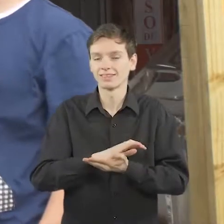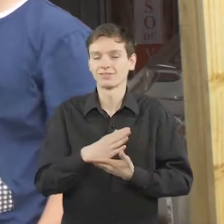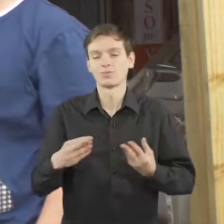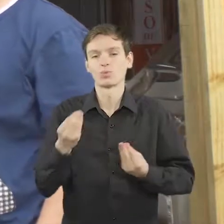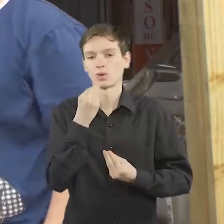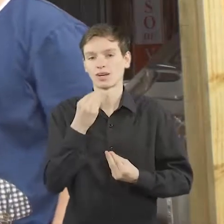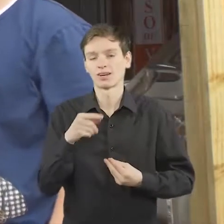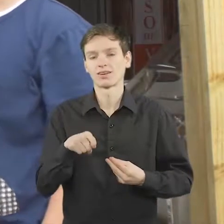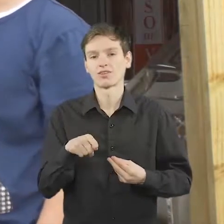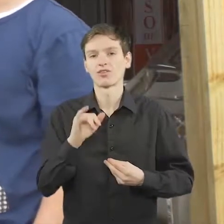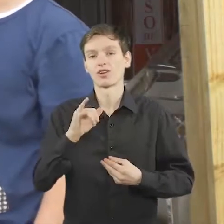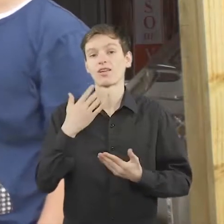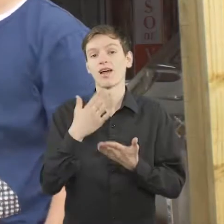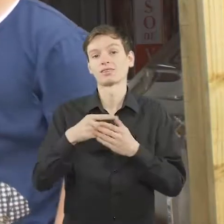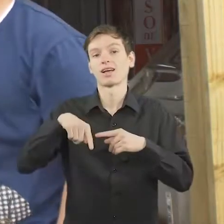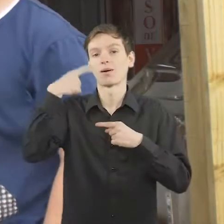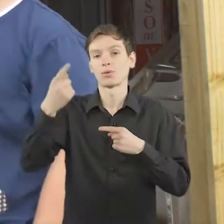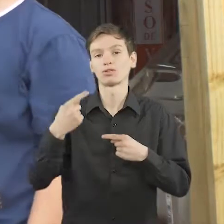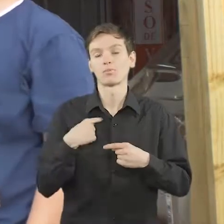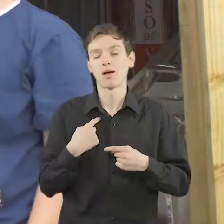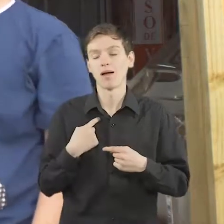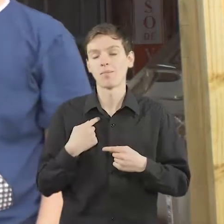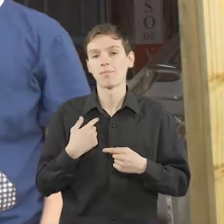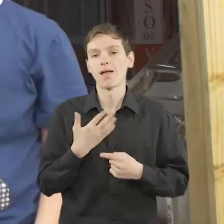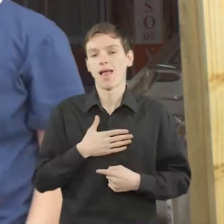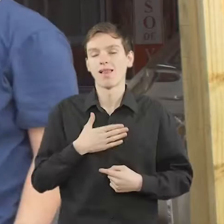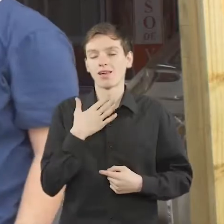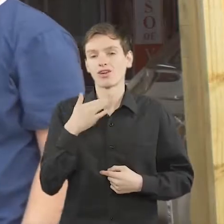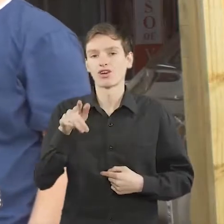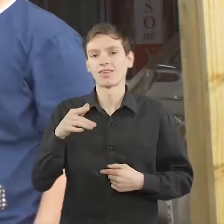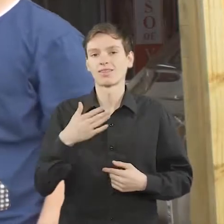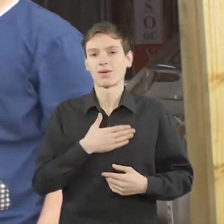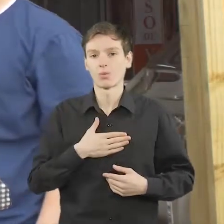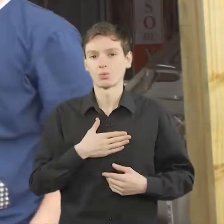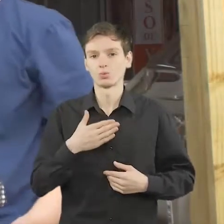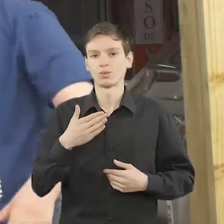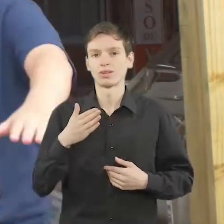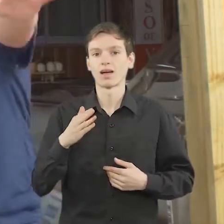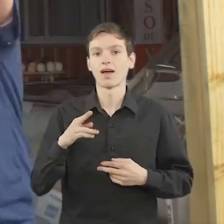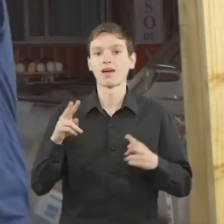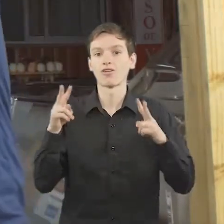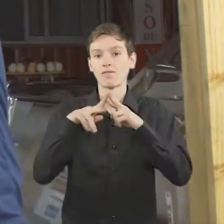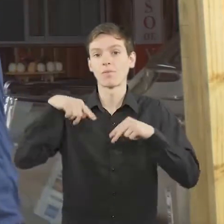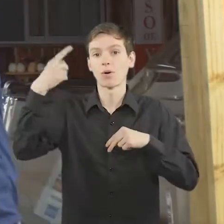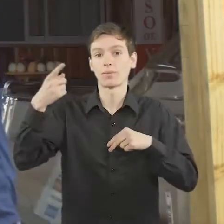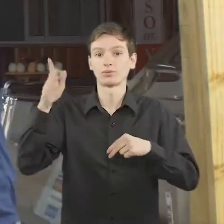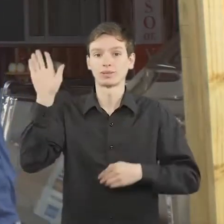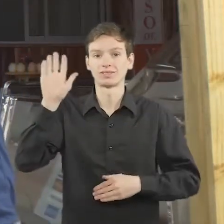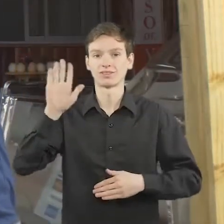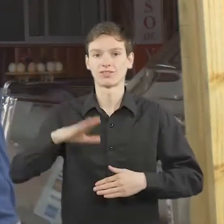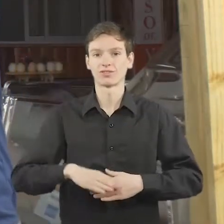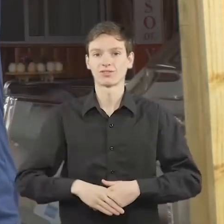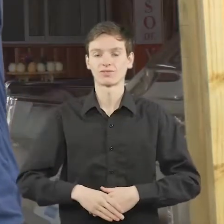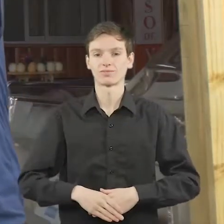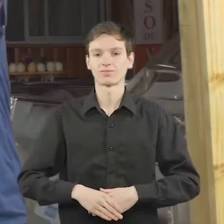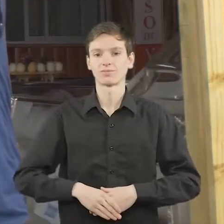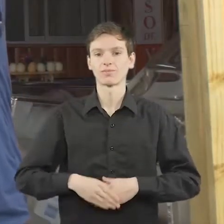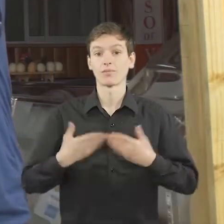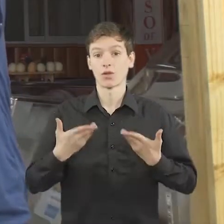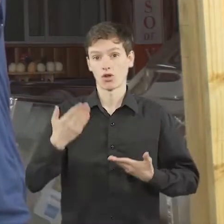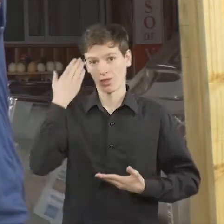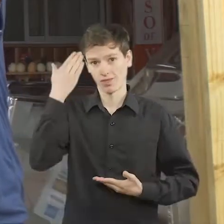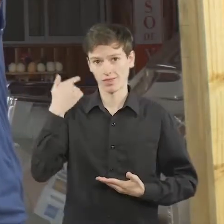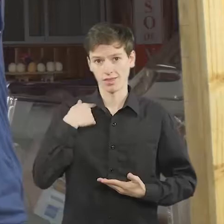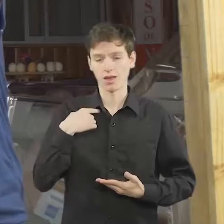muy rico tu queso. Y hasta la próxima. Ya, pues Martín, me alegro que te haya gustado, ¿no? Les pidámonos. Chao. Martín y Luis se